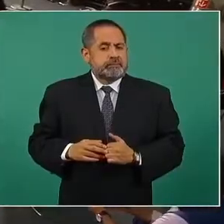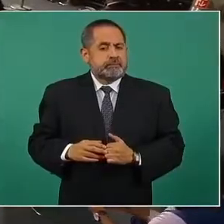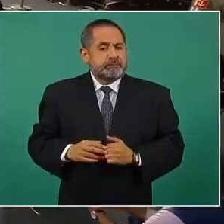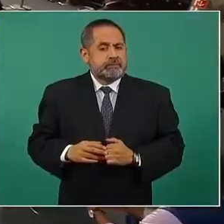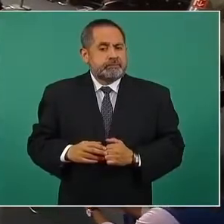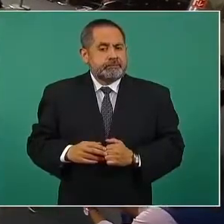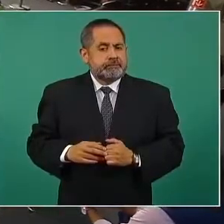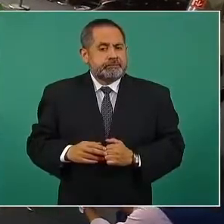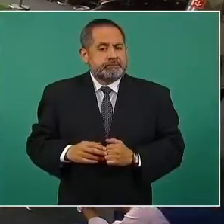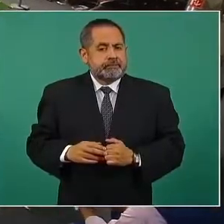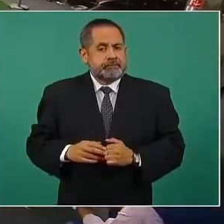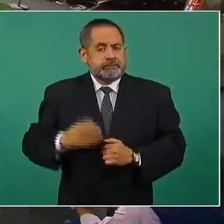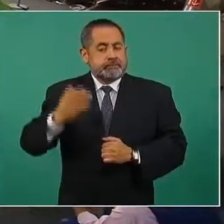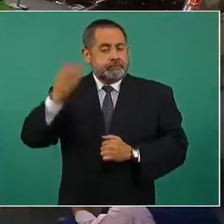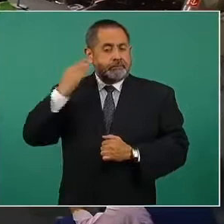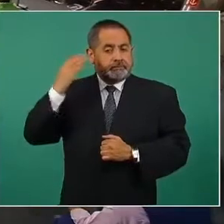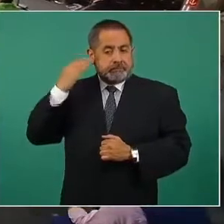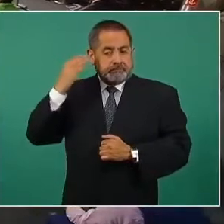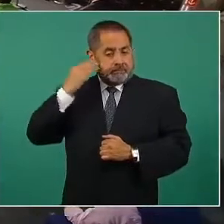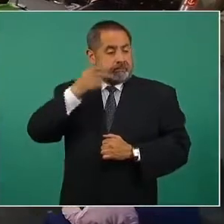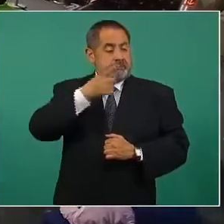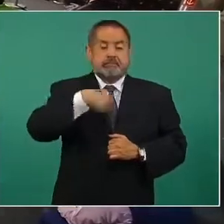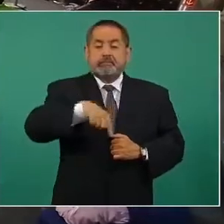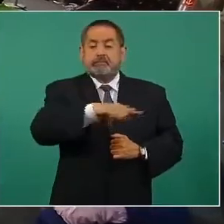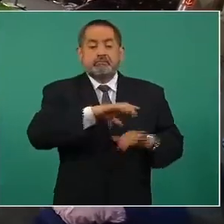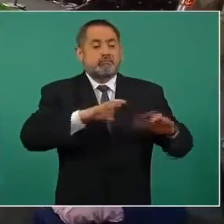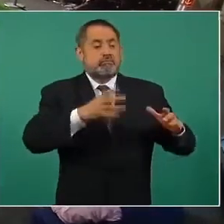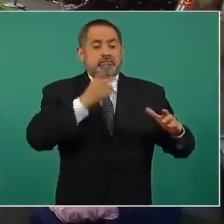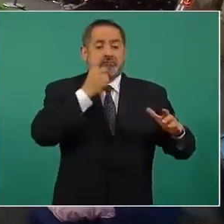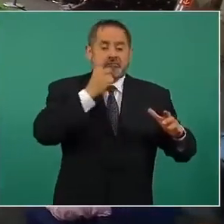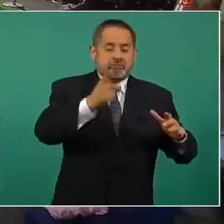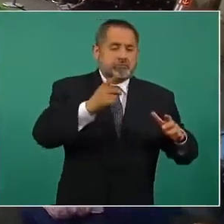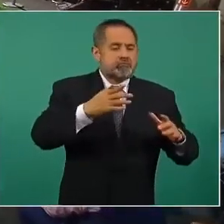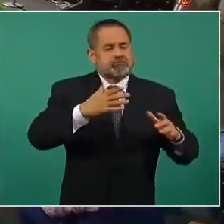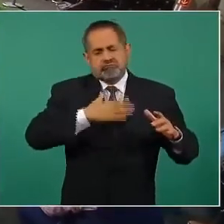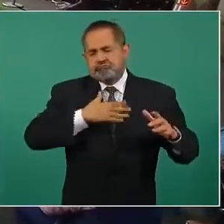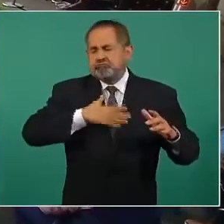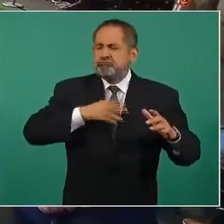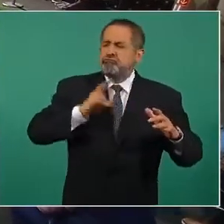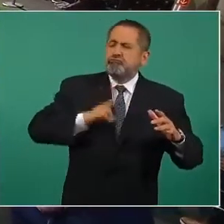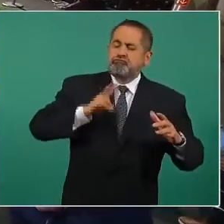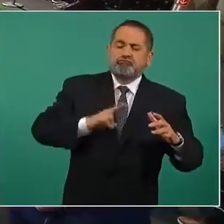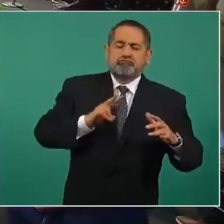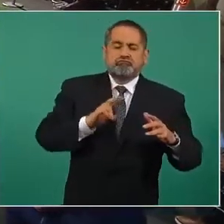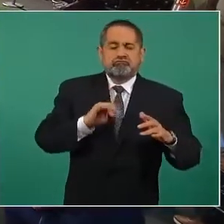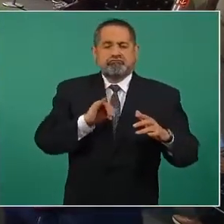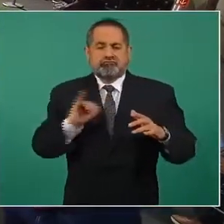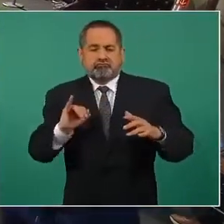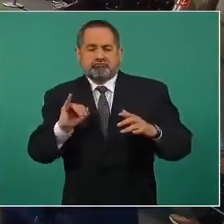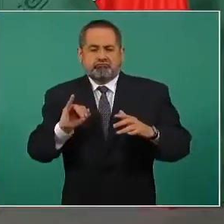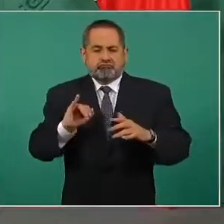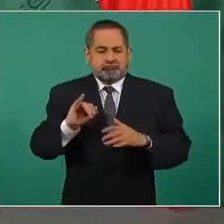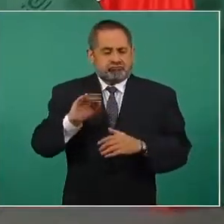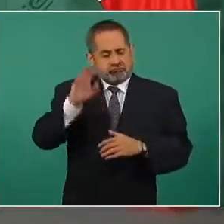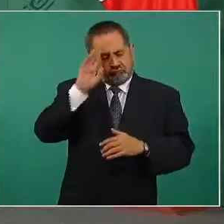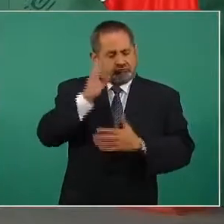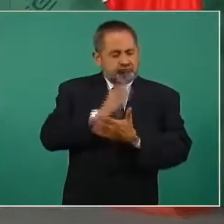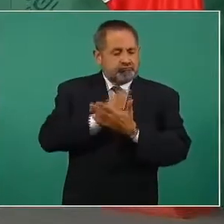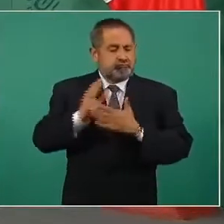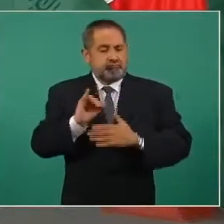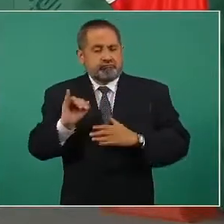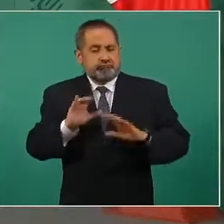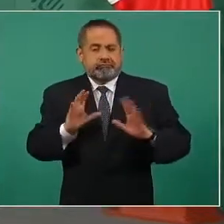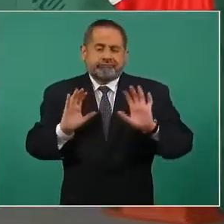se asumían de extrema izquierda o radicales,